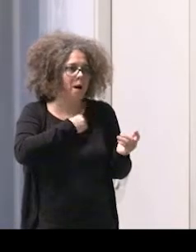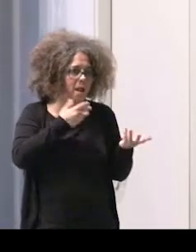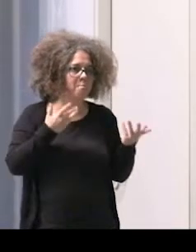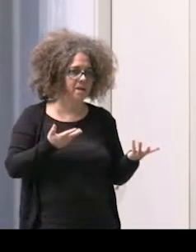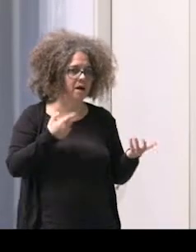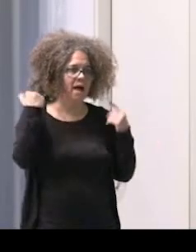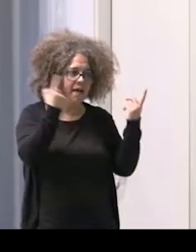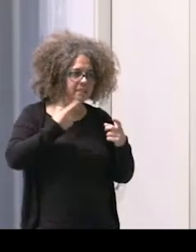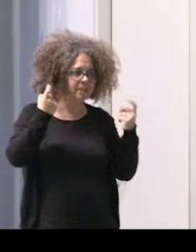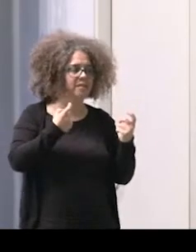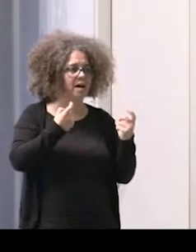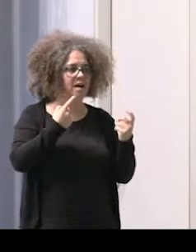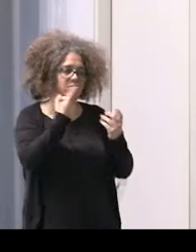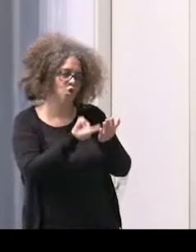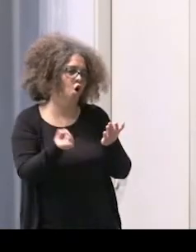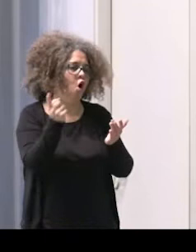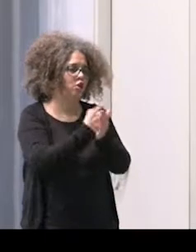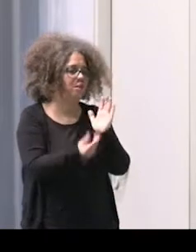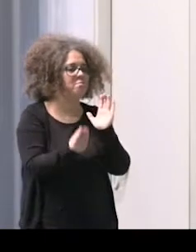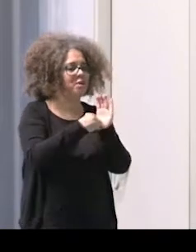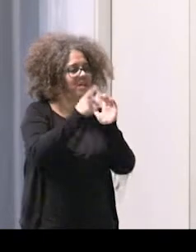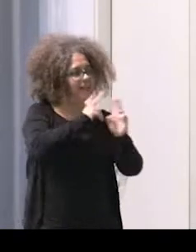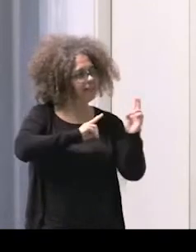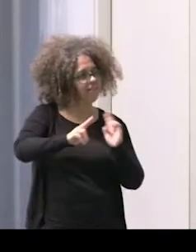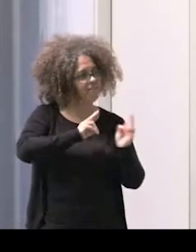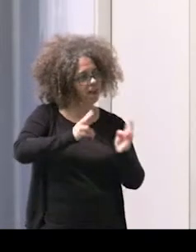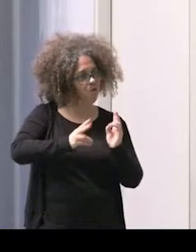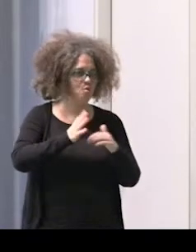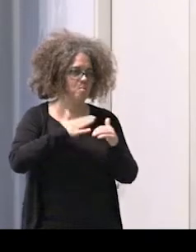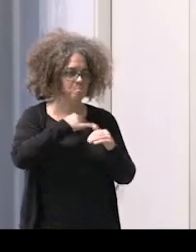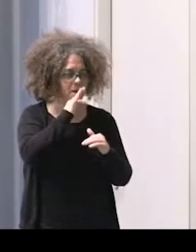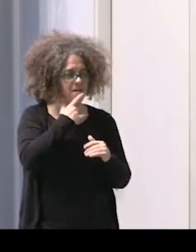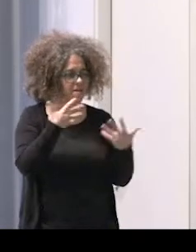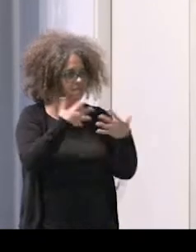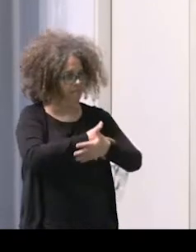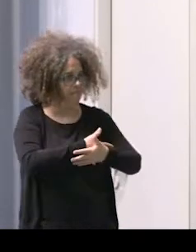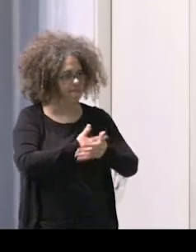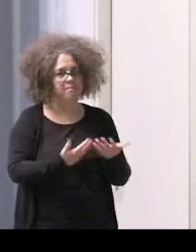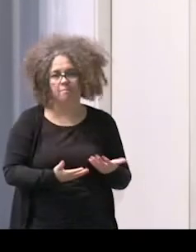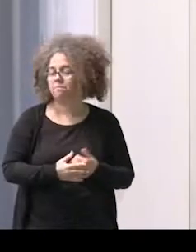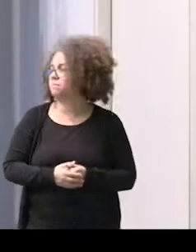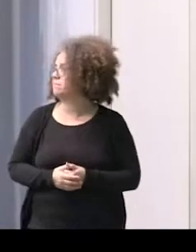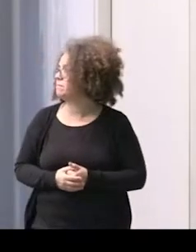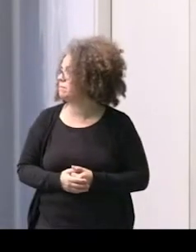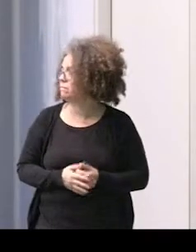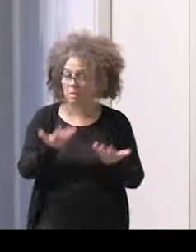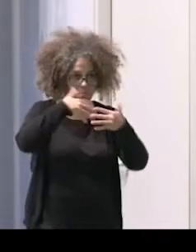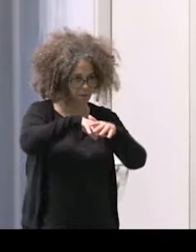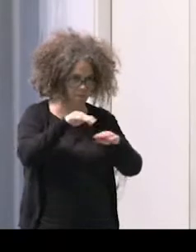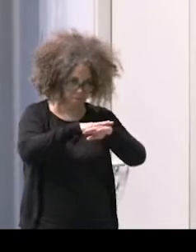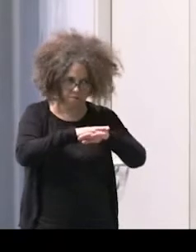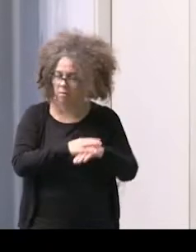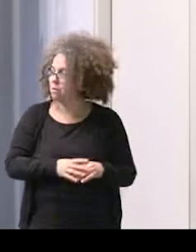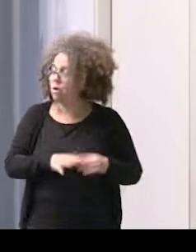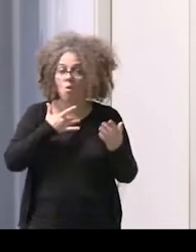los efectos de este reflejo. ¿Cómo lo hacemos? Pues evidentemente no intentamos todavía, a lo mejor algún